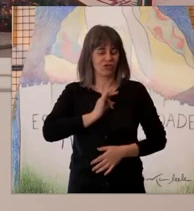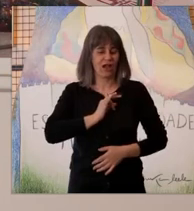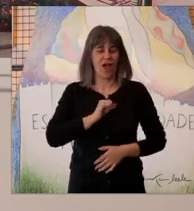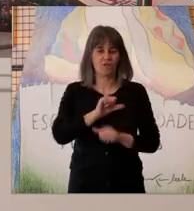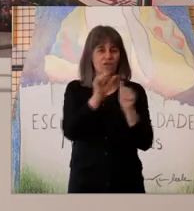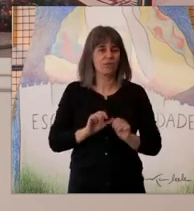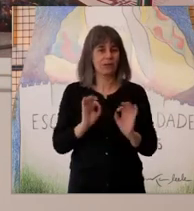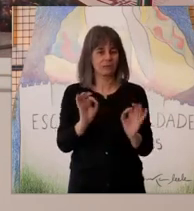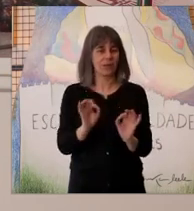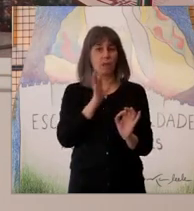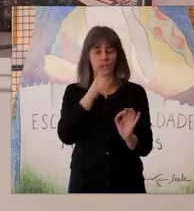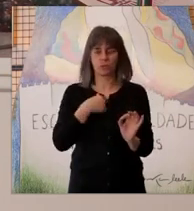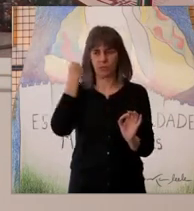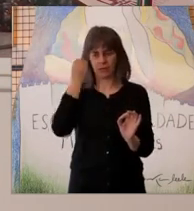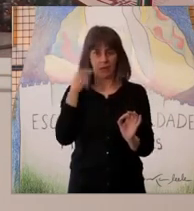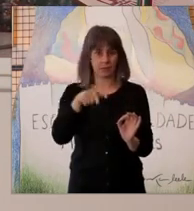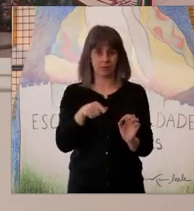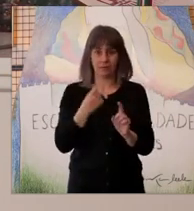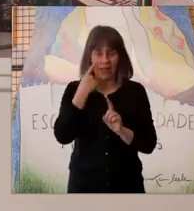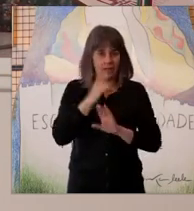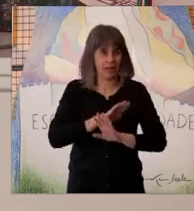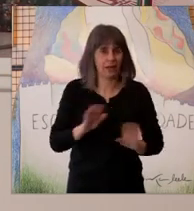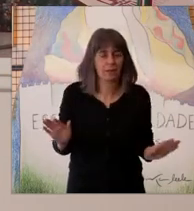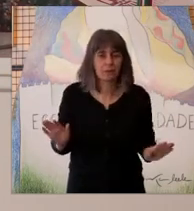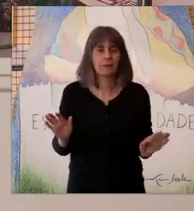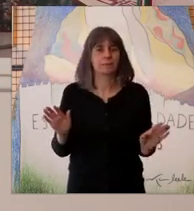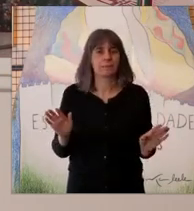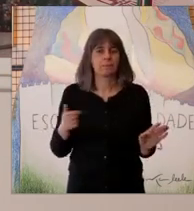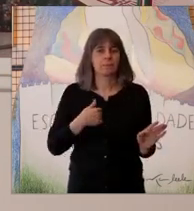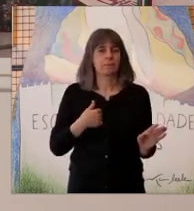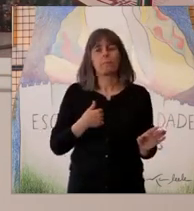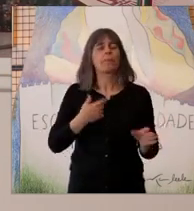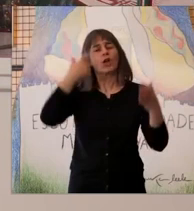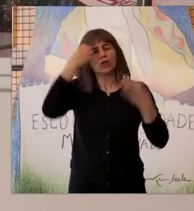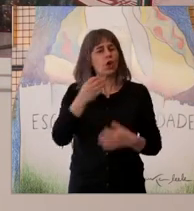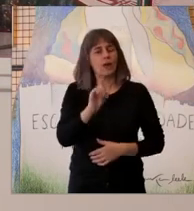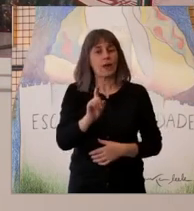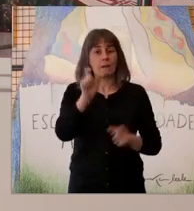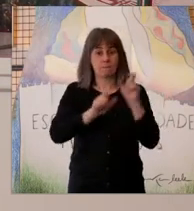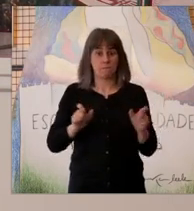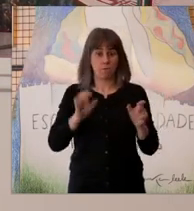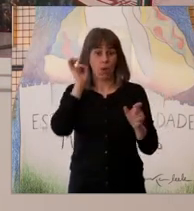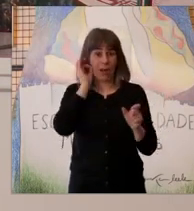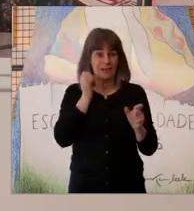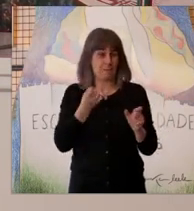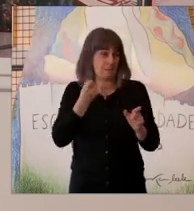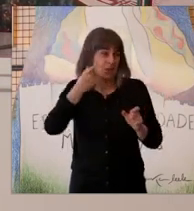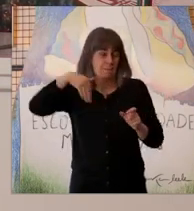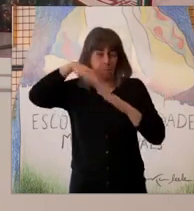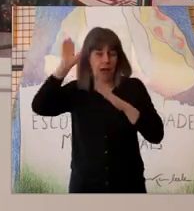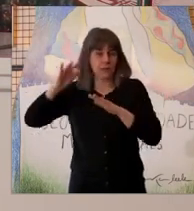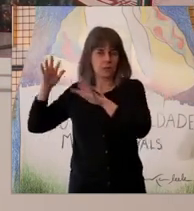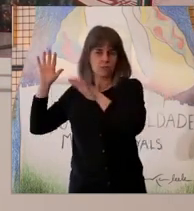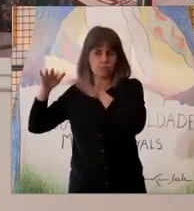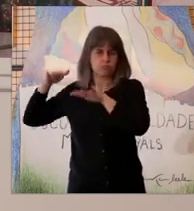esto no puede estar pasando O sea no creía en un primer momento que hubiera miles de mujeres que estuvieran saliendo a la calle por un solo caso Y así